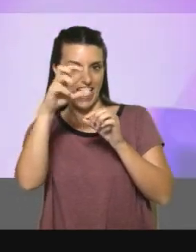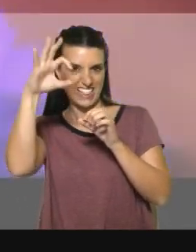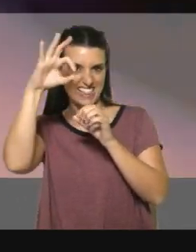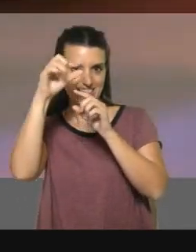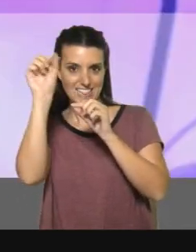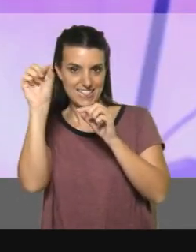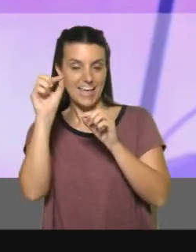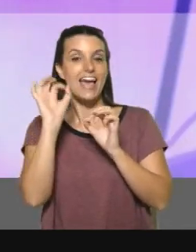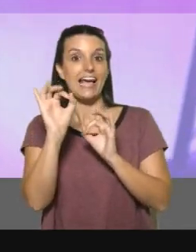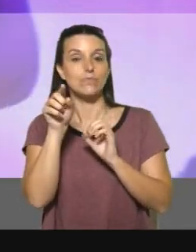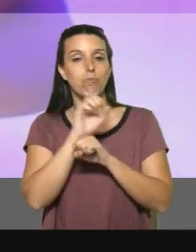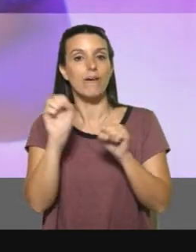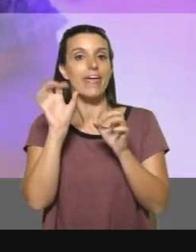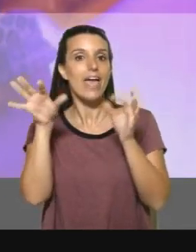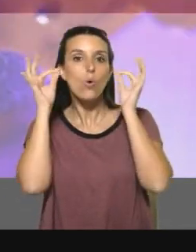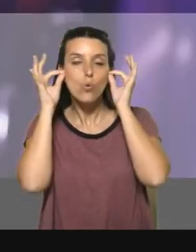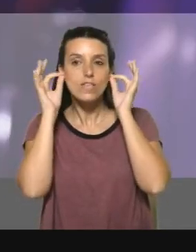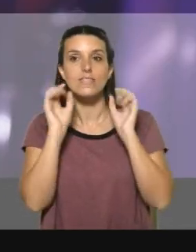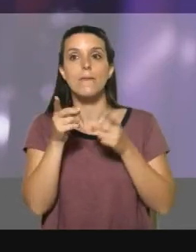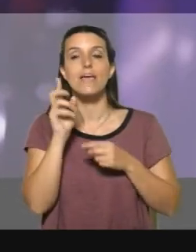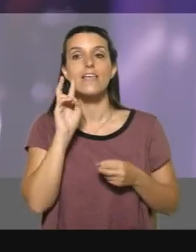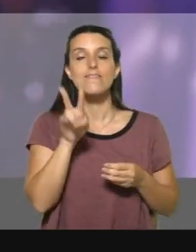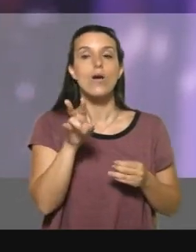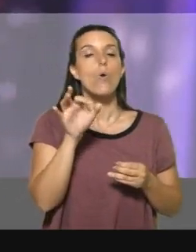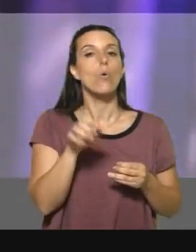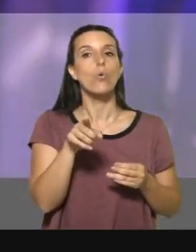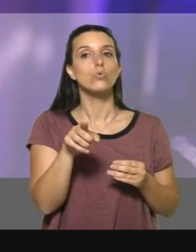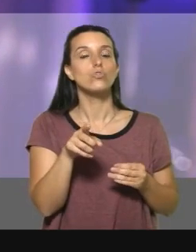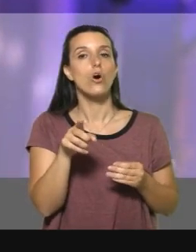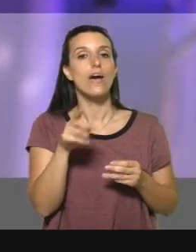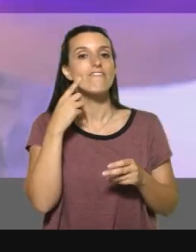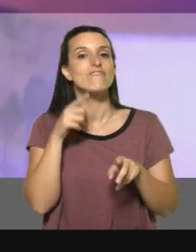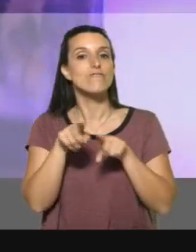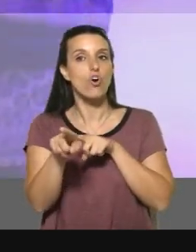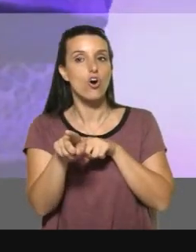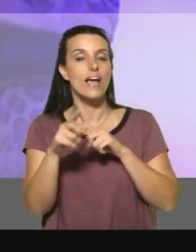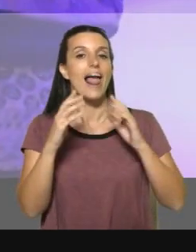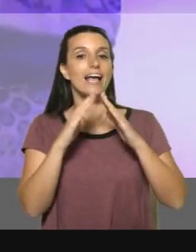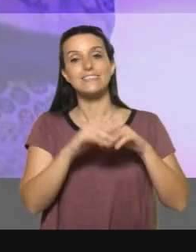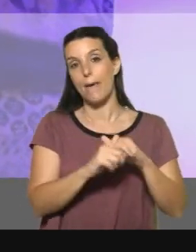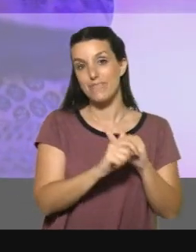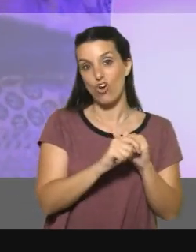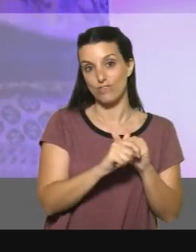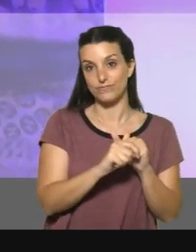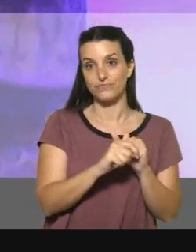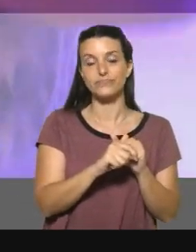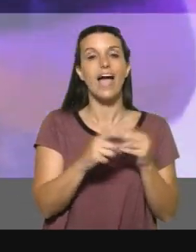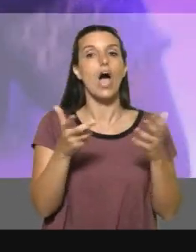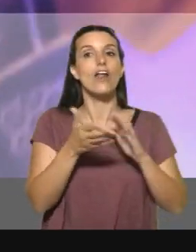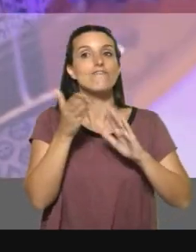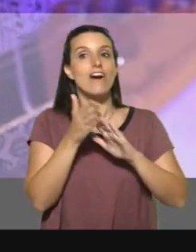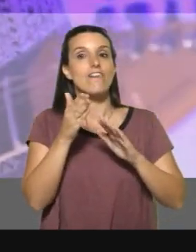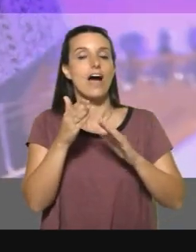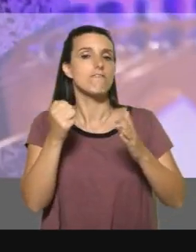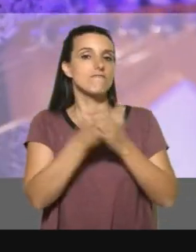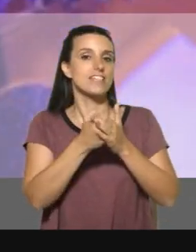como estos que están viendo en pantalla, que es de un ciclo que armamos en vivo en la casa de un amigo, y ahora va a salir antes de fin de